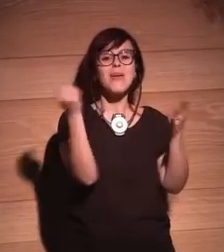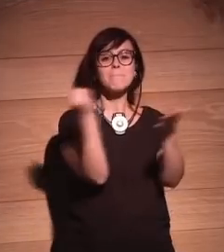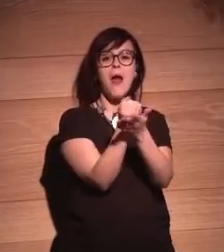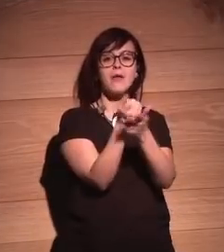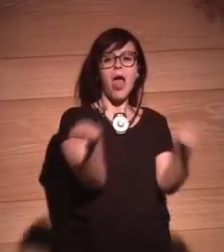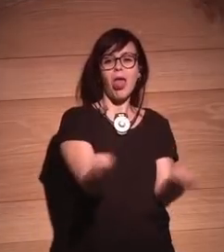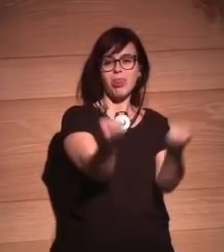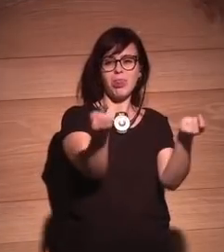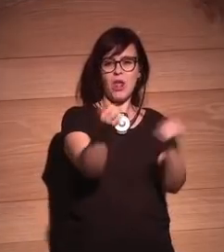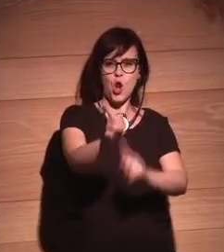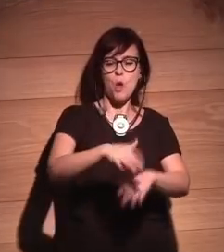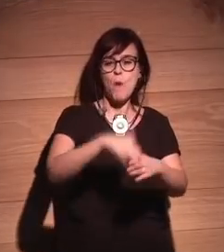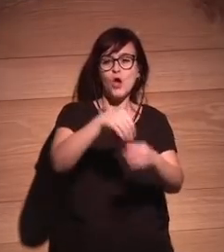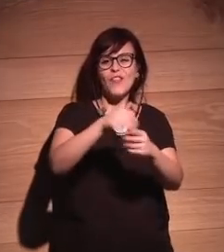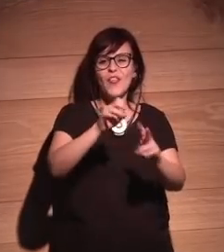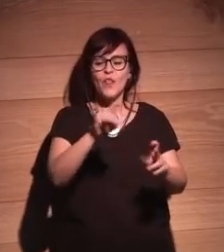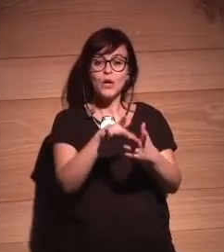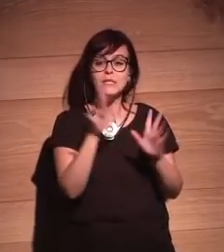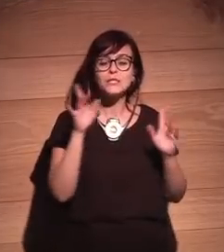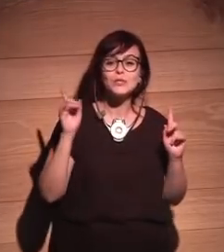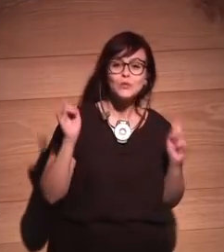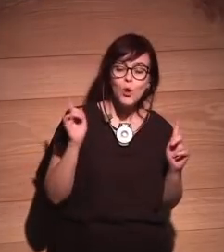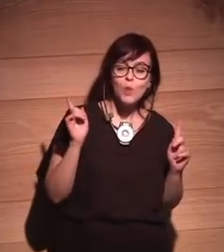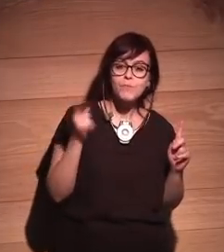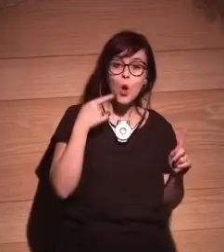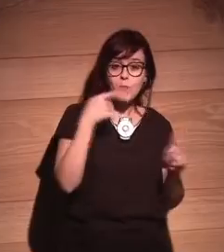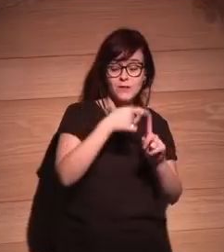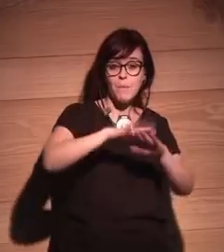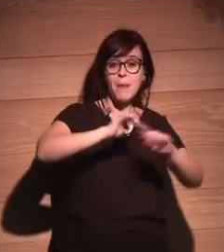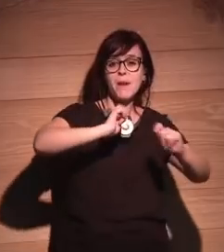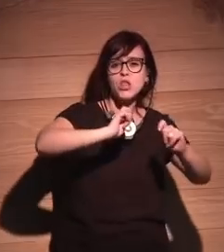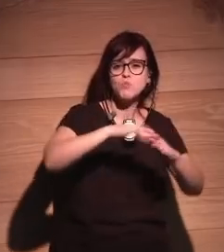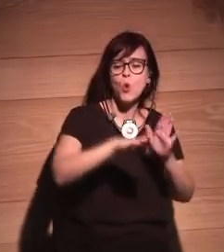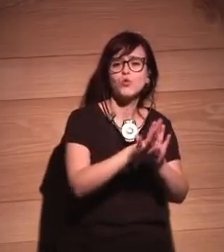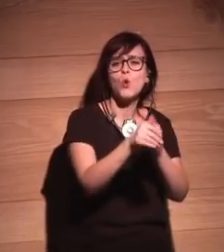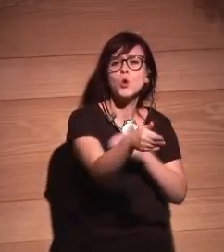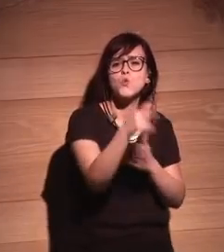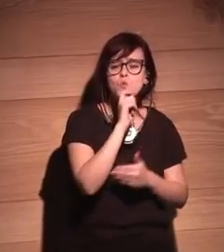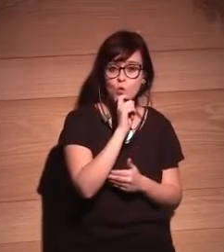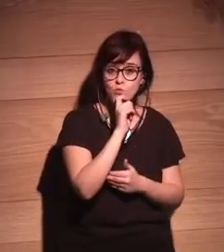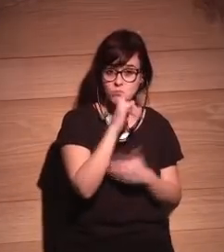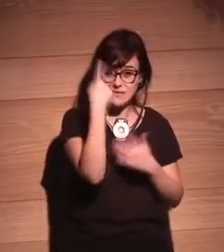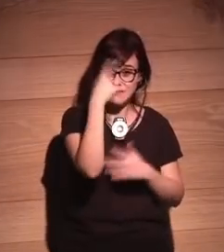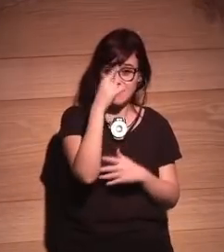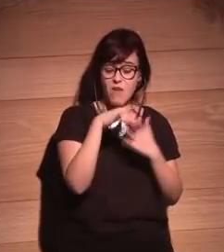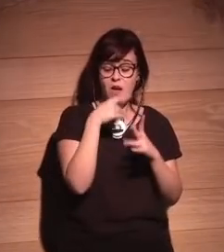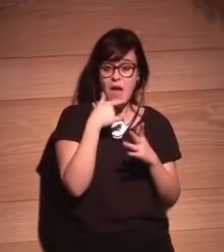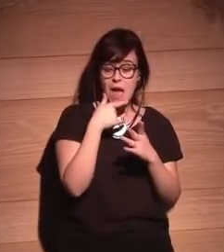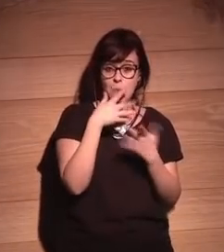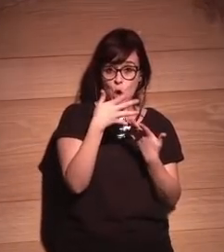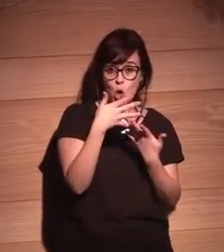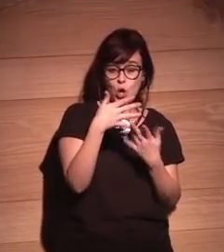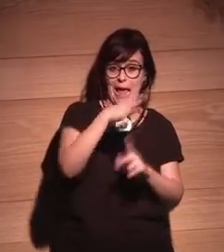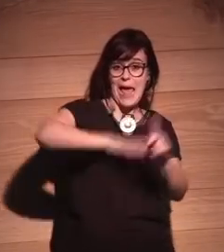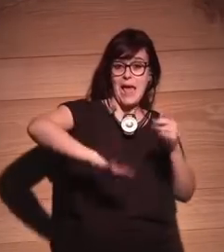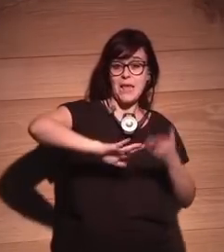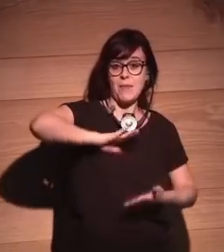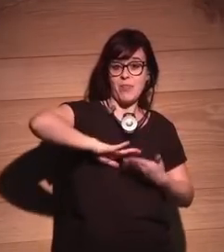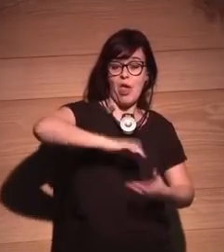ejemplo, cómo van a hacer para que puedan seguir haciendo periodismo en este entorno en el que no tienen la